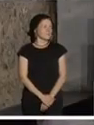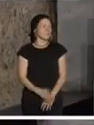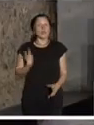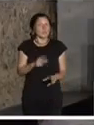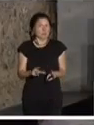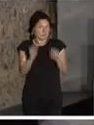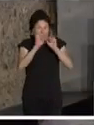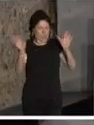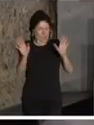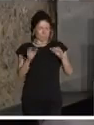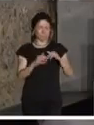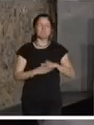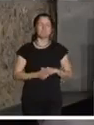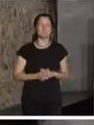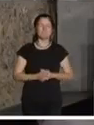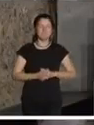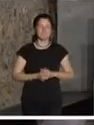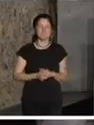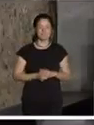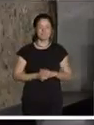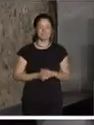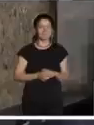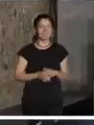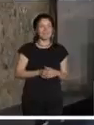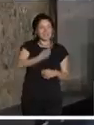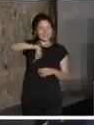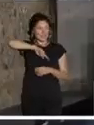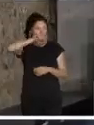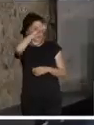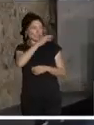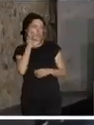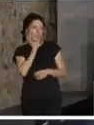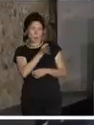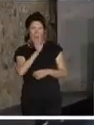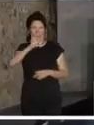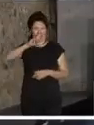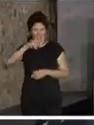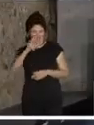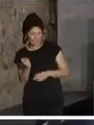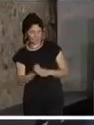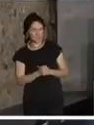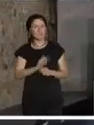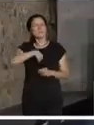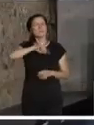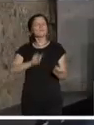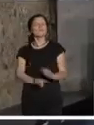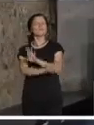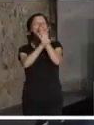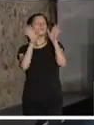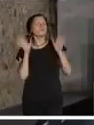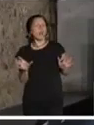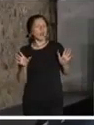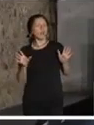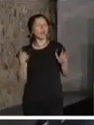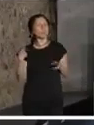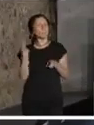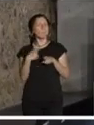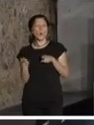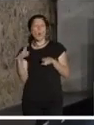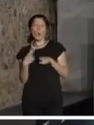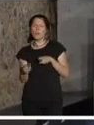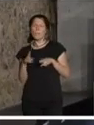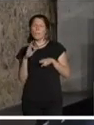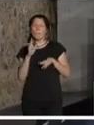ya terminó nosotros y nosotras verdad Erika tenemos Claro que venimos a la política